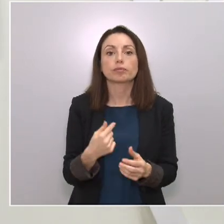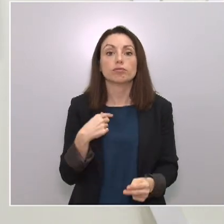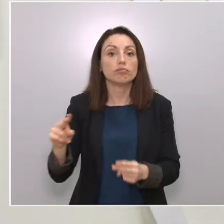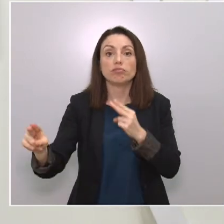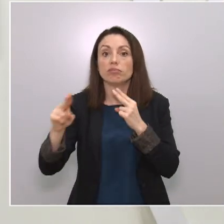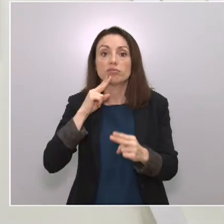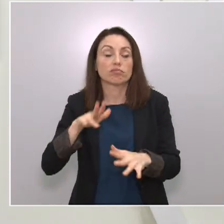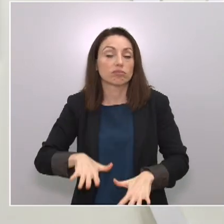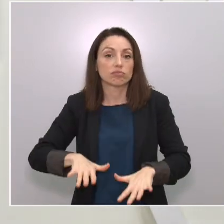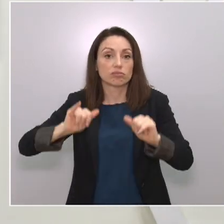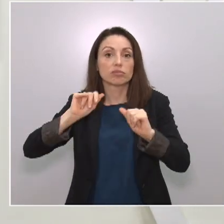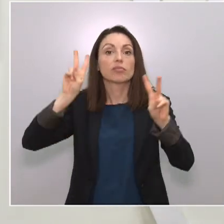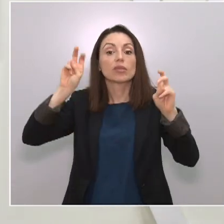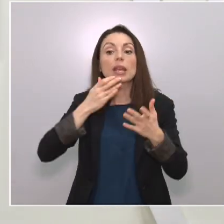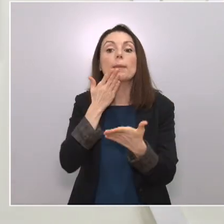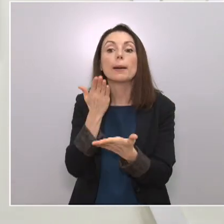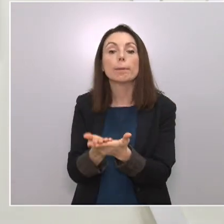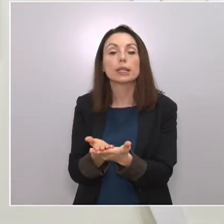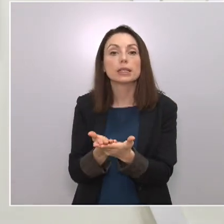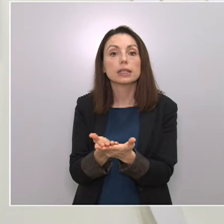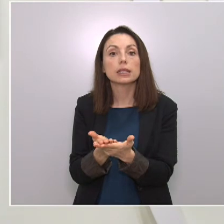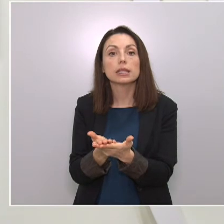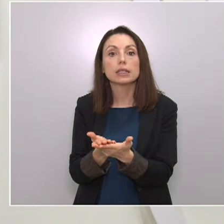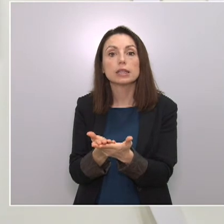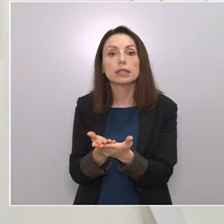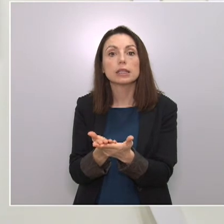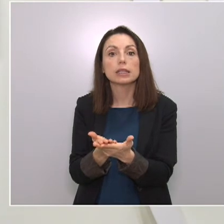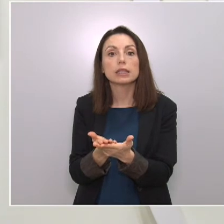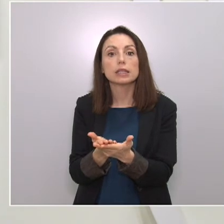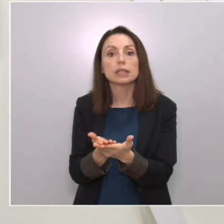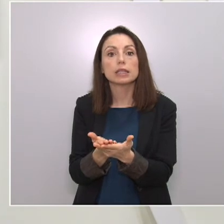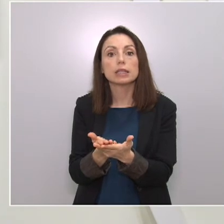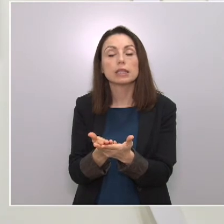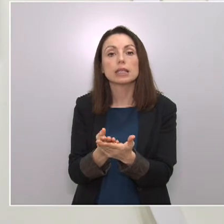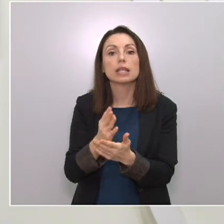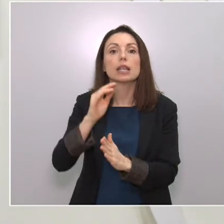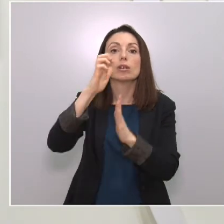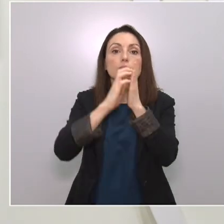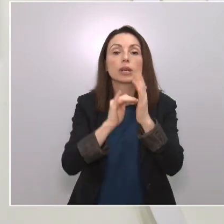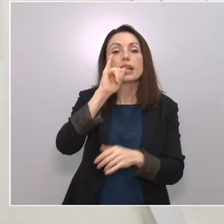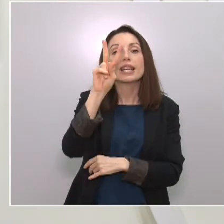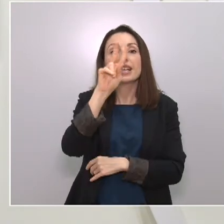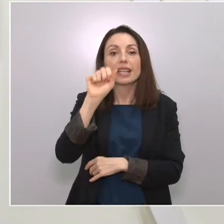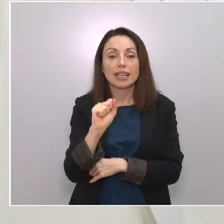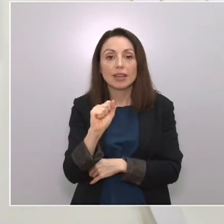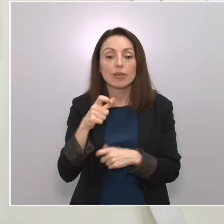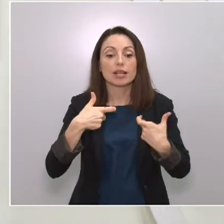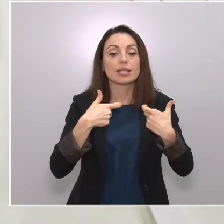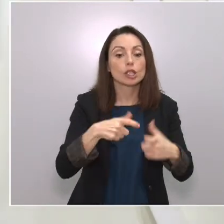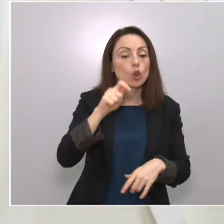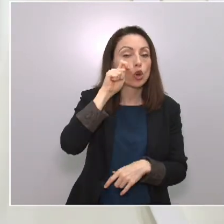respuesta sobre esa petición para reducir a un tipo superreducido del 4% del IVA del sector turístico y la